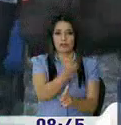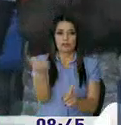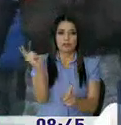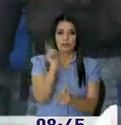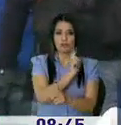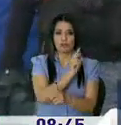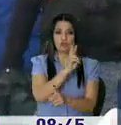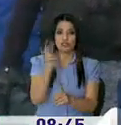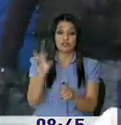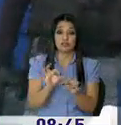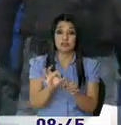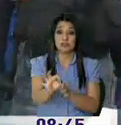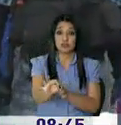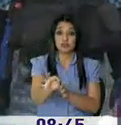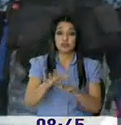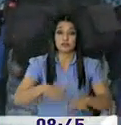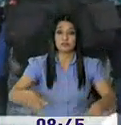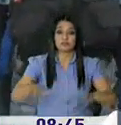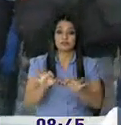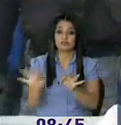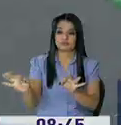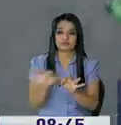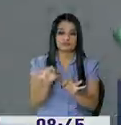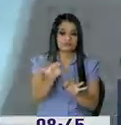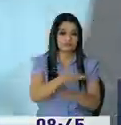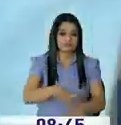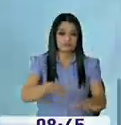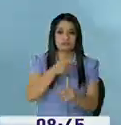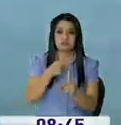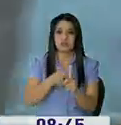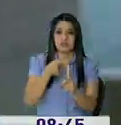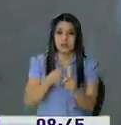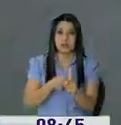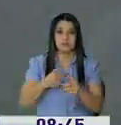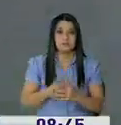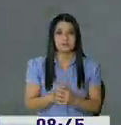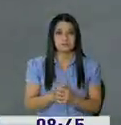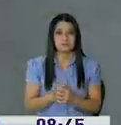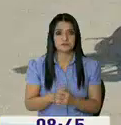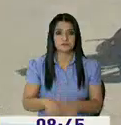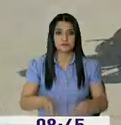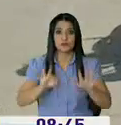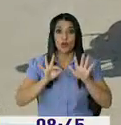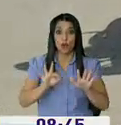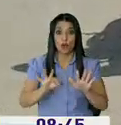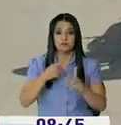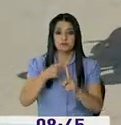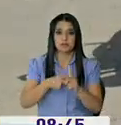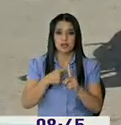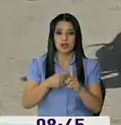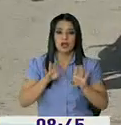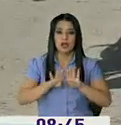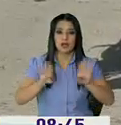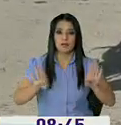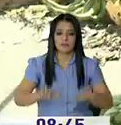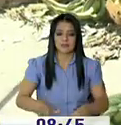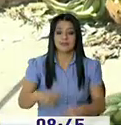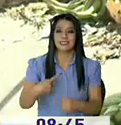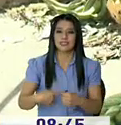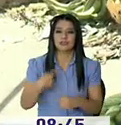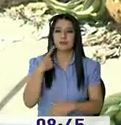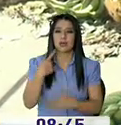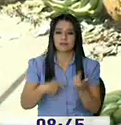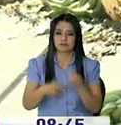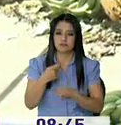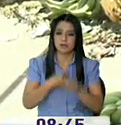200 metros a la redonda y todas las cuadras aledañas al mercado. Mientras tanto, se habilitarán 8 centros de abasto en el distrito metropolitano para